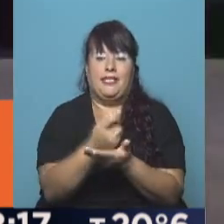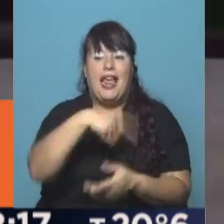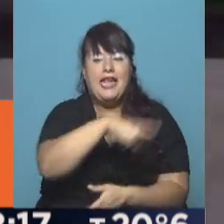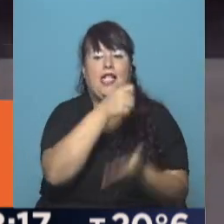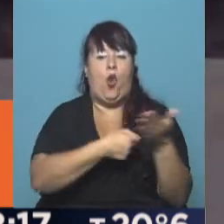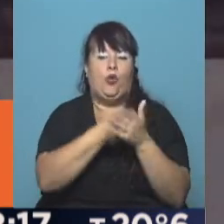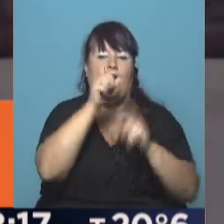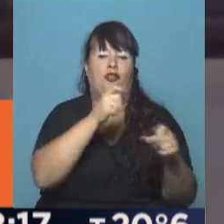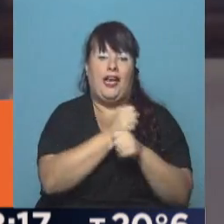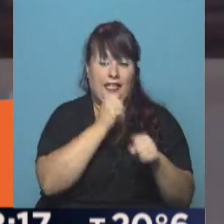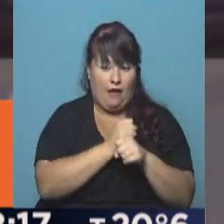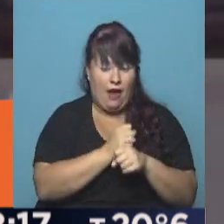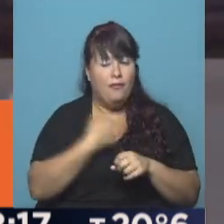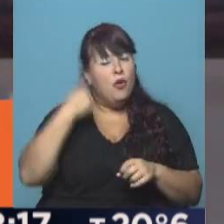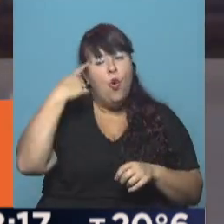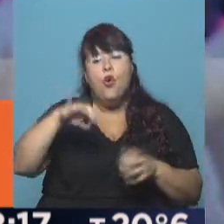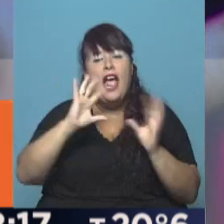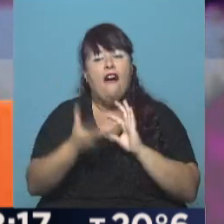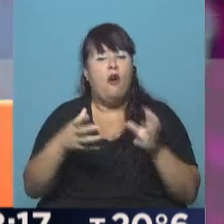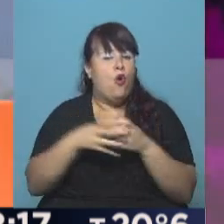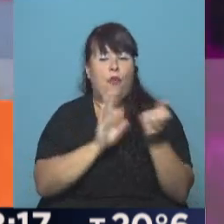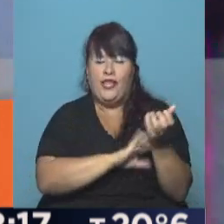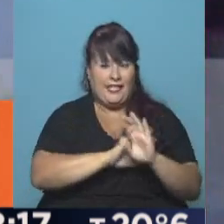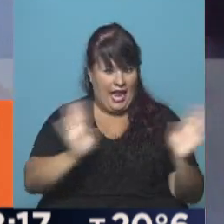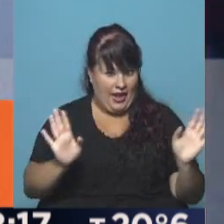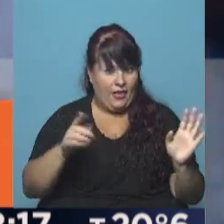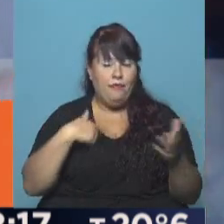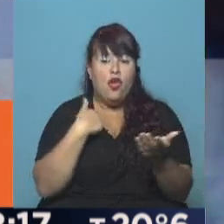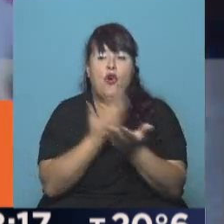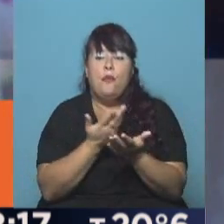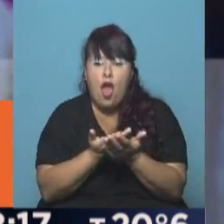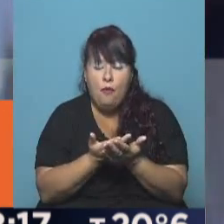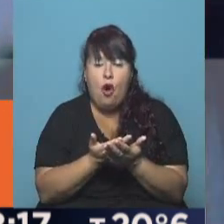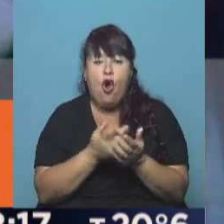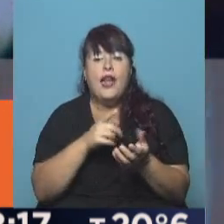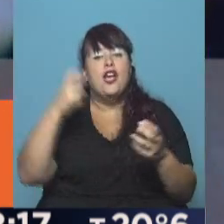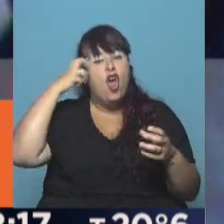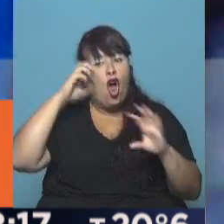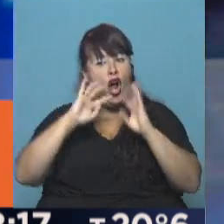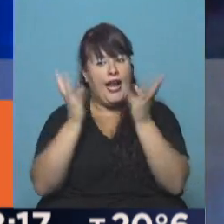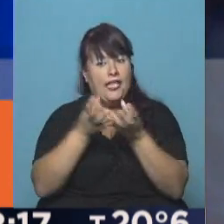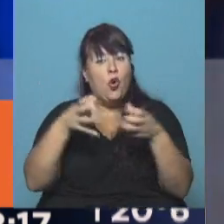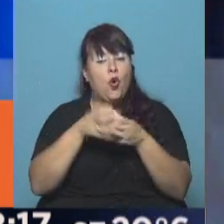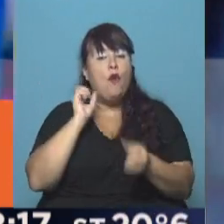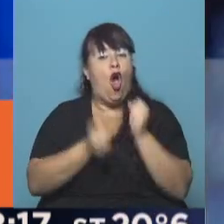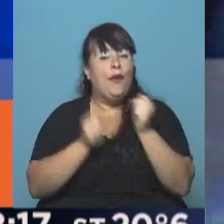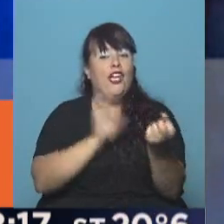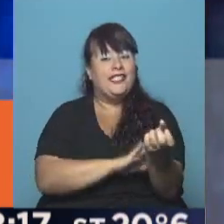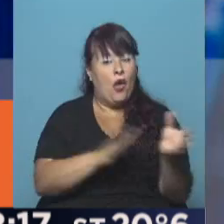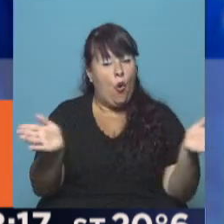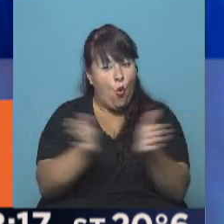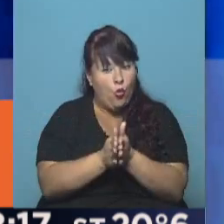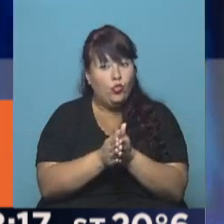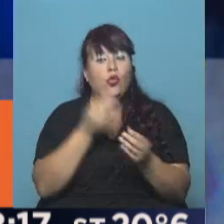esa lucha de los trabajadores creo que únicamente lo puede ser el frente de izquierda estamos proponiendo un congreso del movimiento obrero y la izquierda